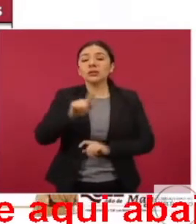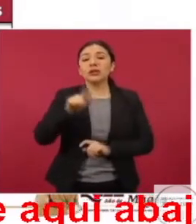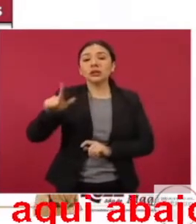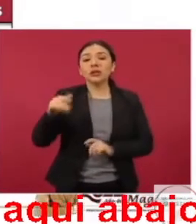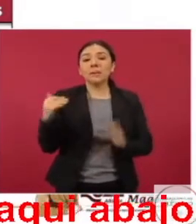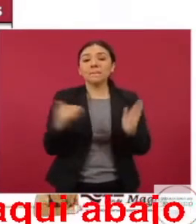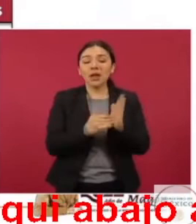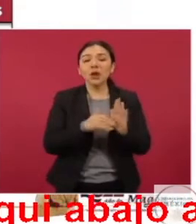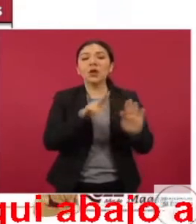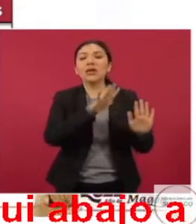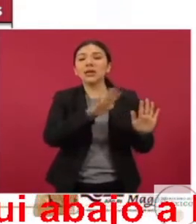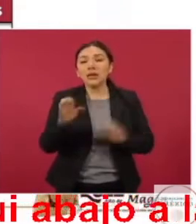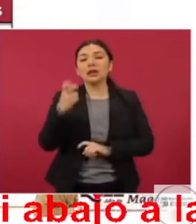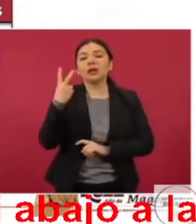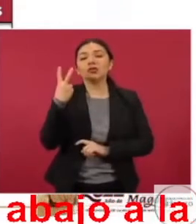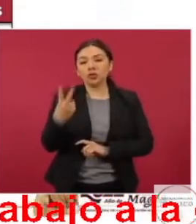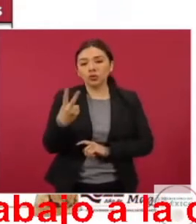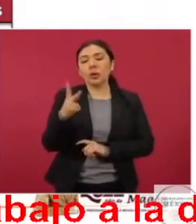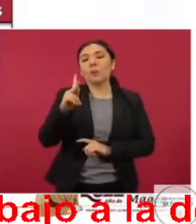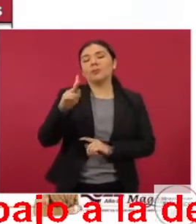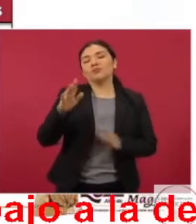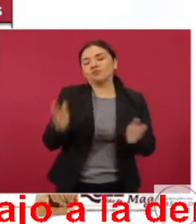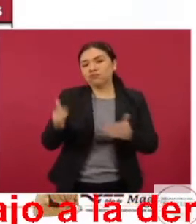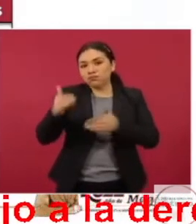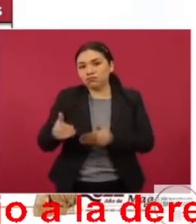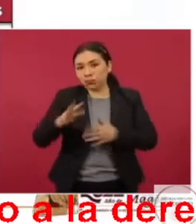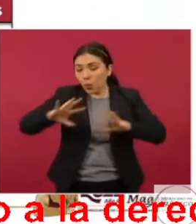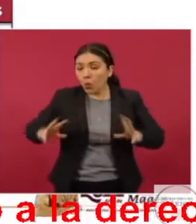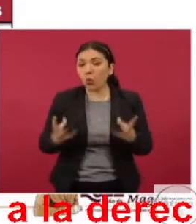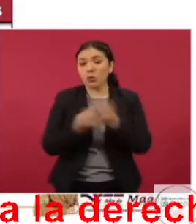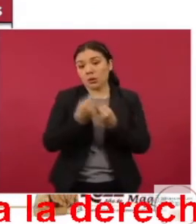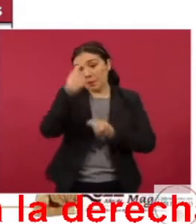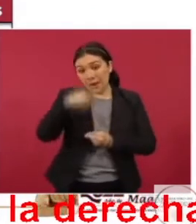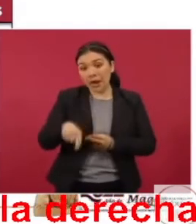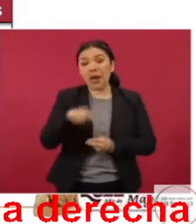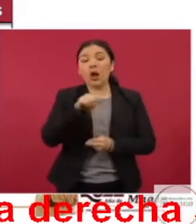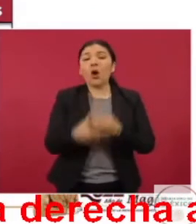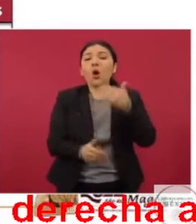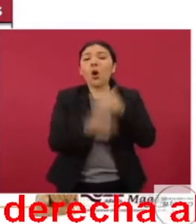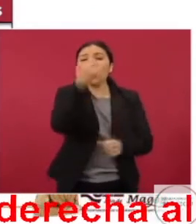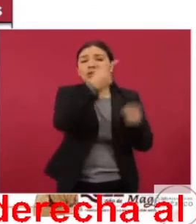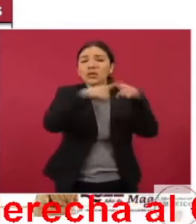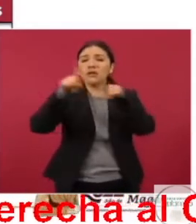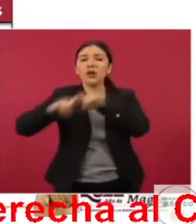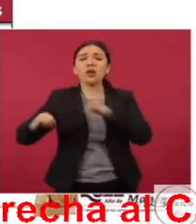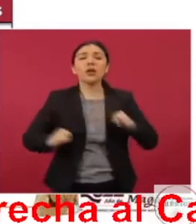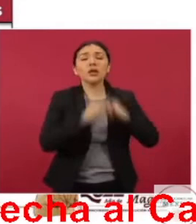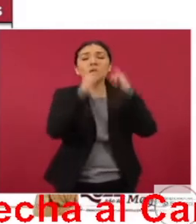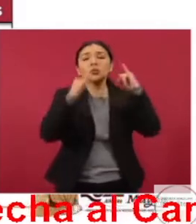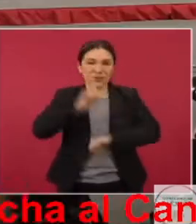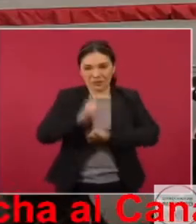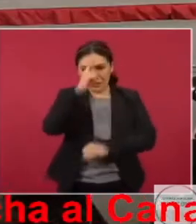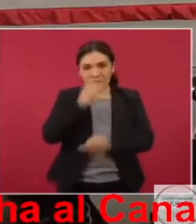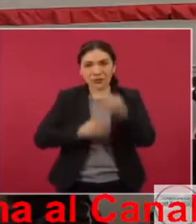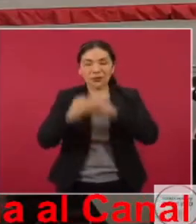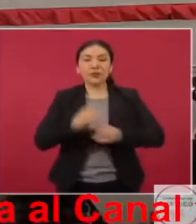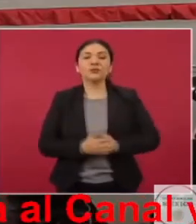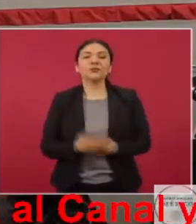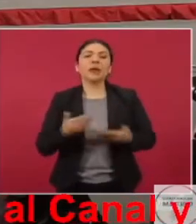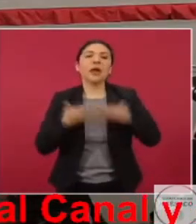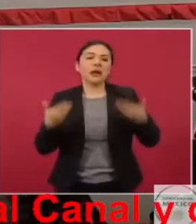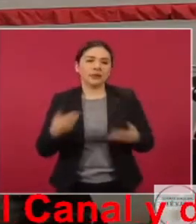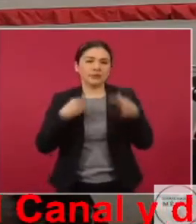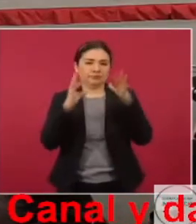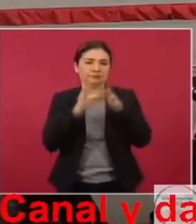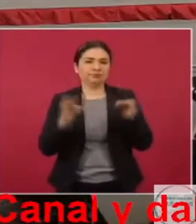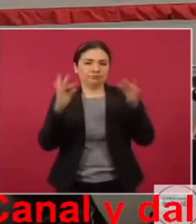577 mil 500 dos piezas para las 11 instituciones participantes vamos a comentar